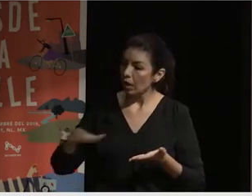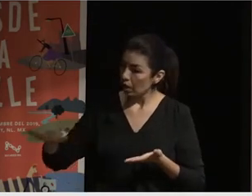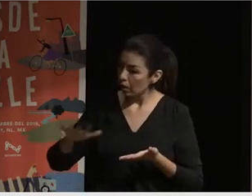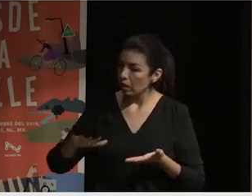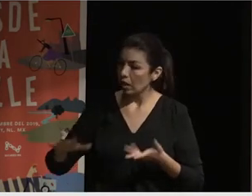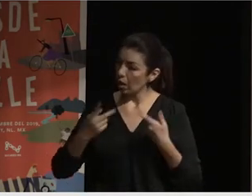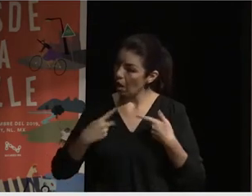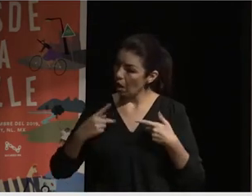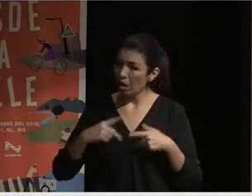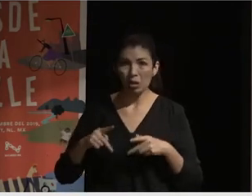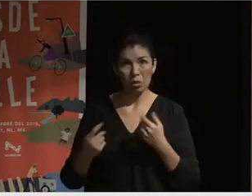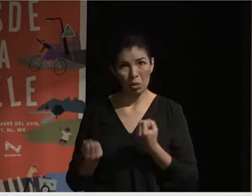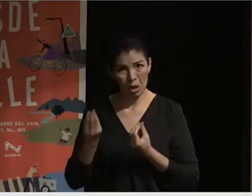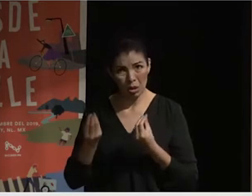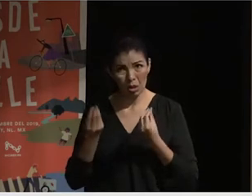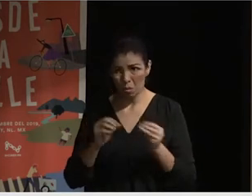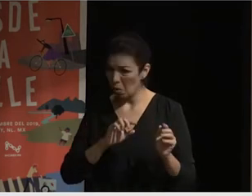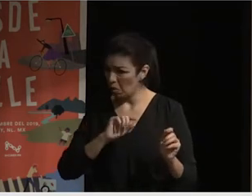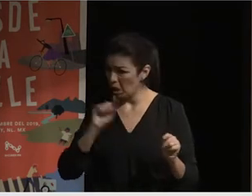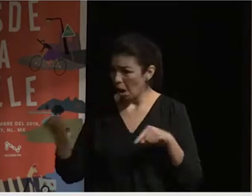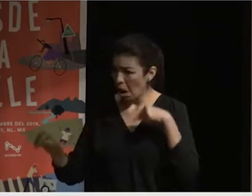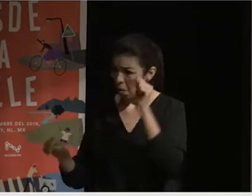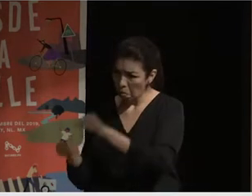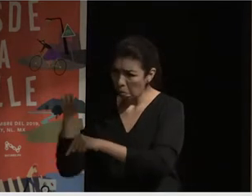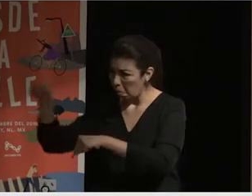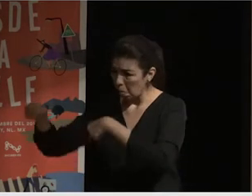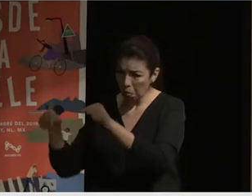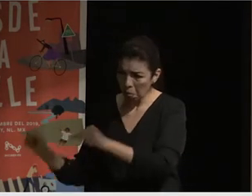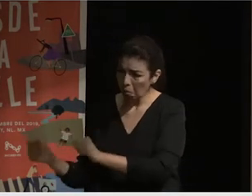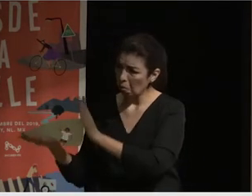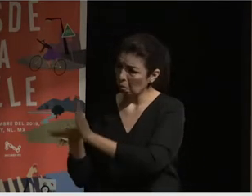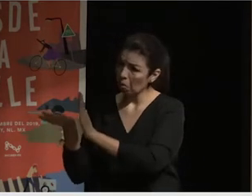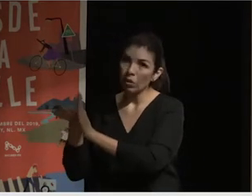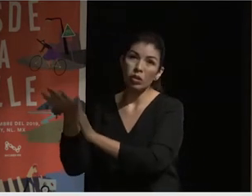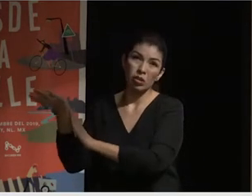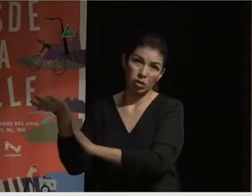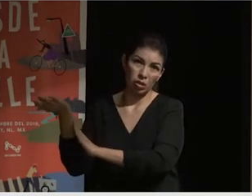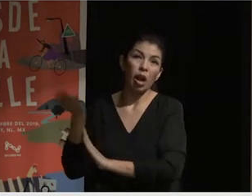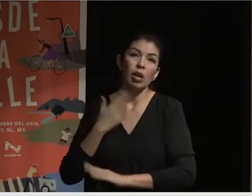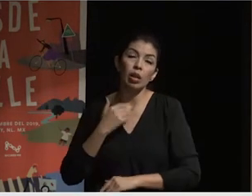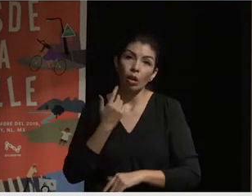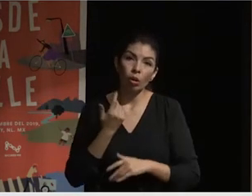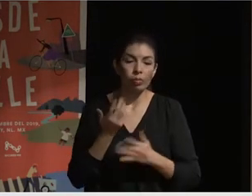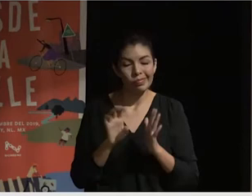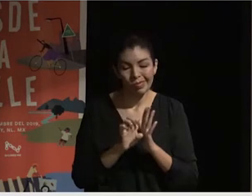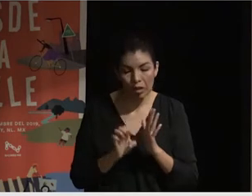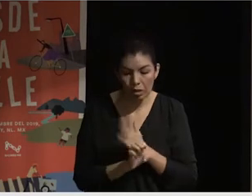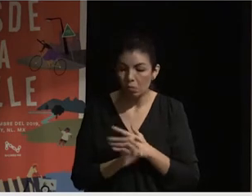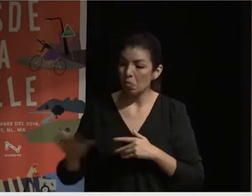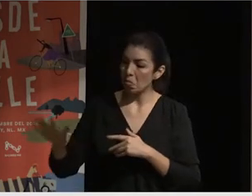Entonces, ¿qué se puede hacer contra la gentrificación? Muy brevemente, a mí me gustaría hablar en este panel de las cooperativas de vivienda. Esta es la primera que se